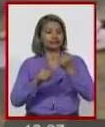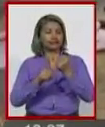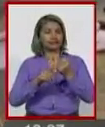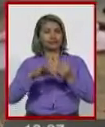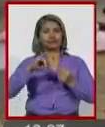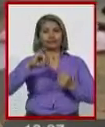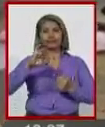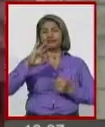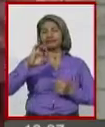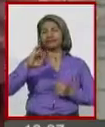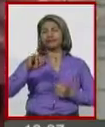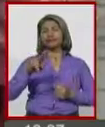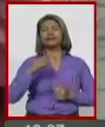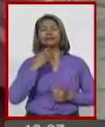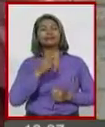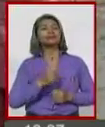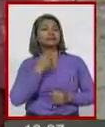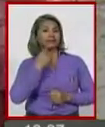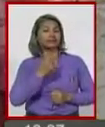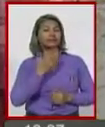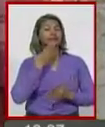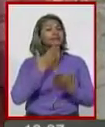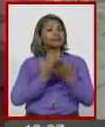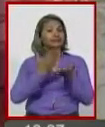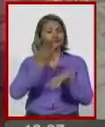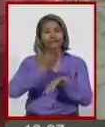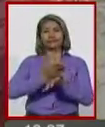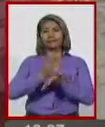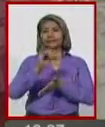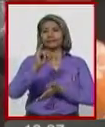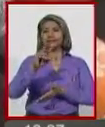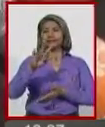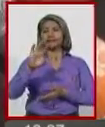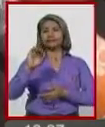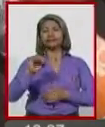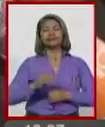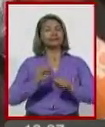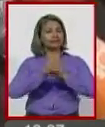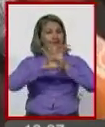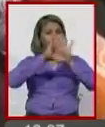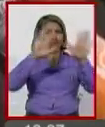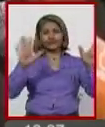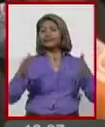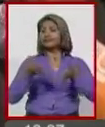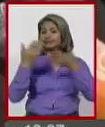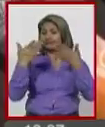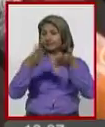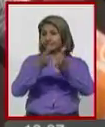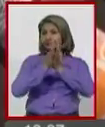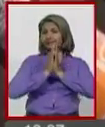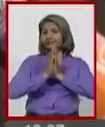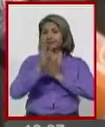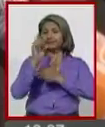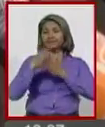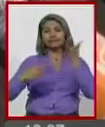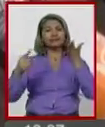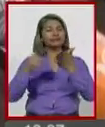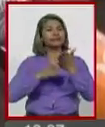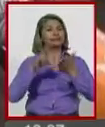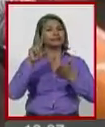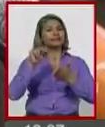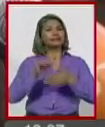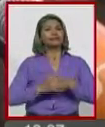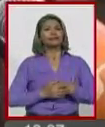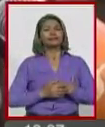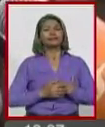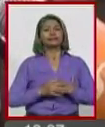de la FEJUV del Alto calificaron como exitoso este paro cívico. Nosotros queremos ser claros, hemos pedido la anulación, no